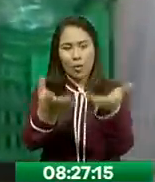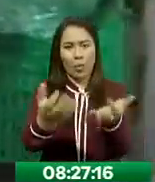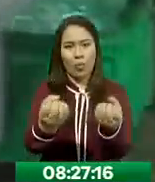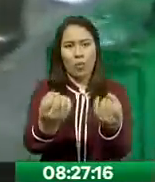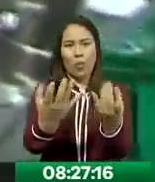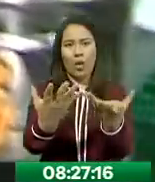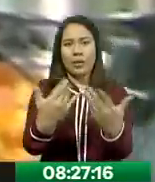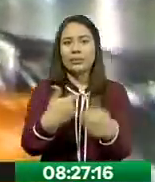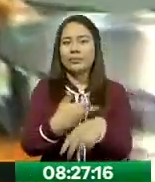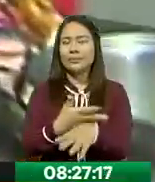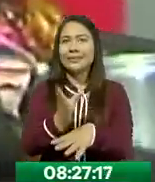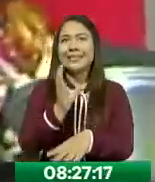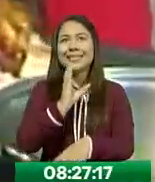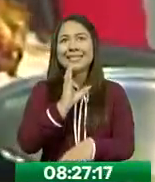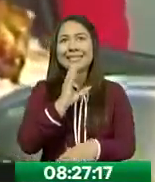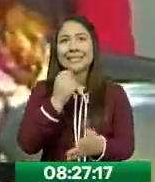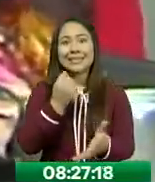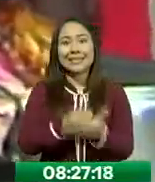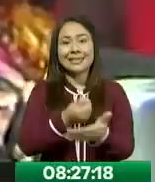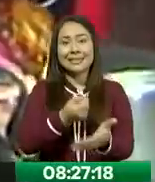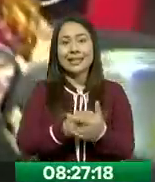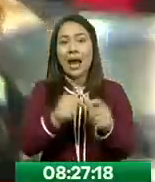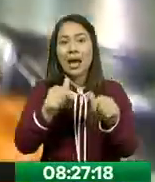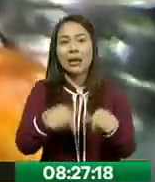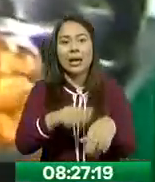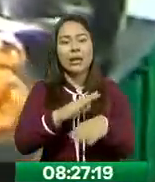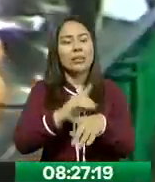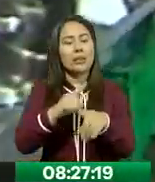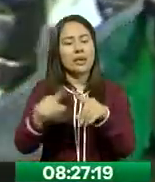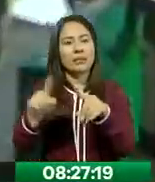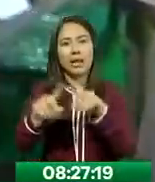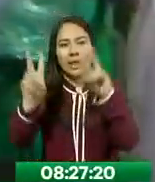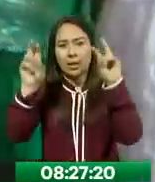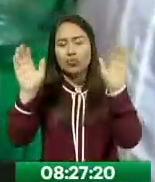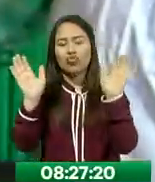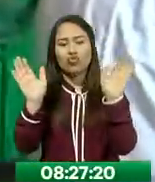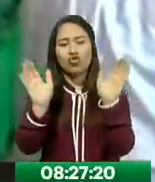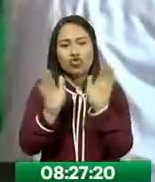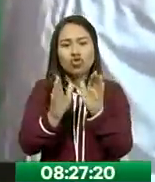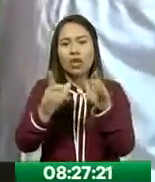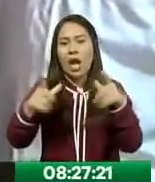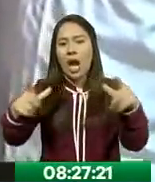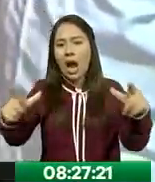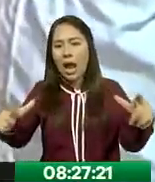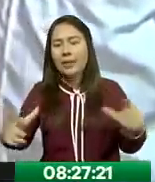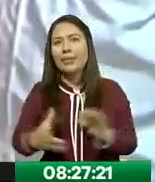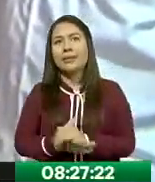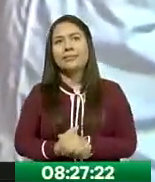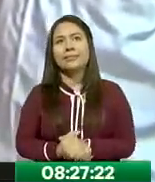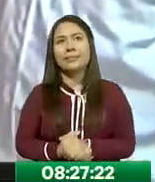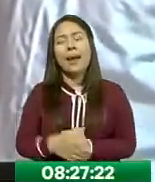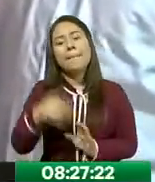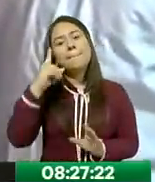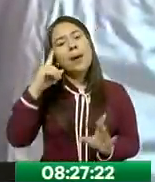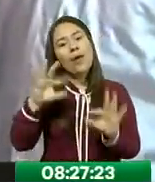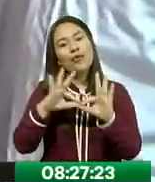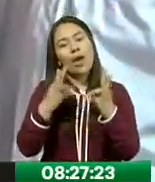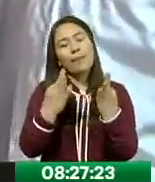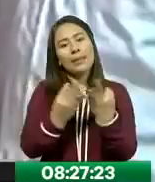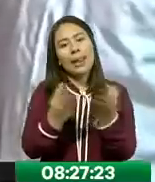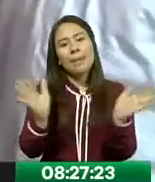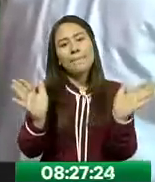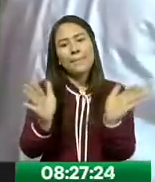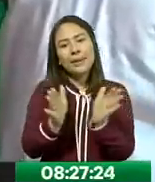llevo ya para nuestra cena ya adquirirla. Aquí hay de todo el tamaño. Esta es pequeñita, esta es como para una familia pequeña,